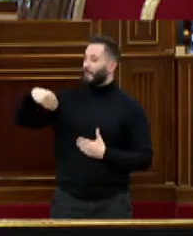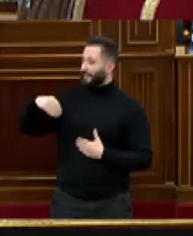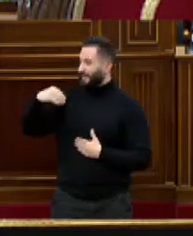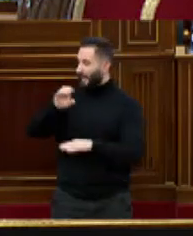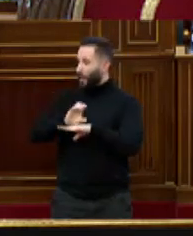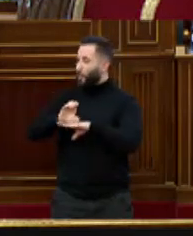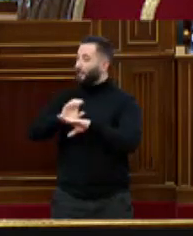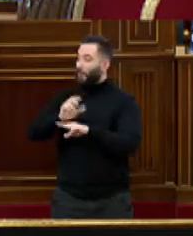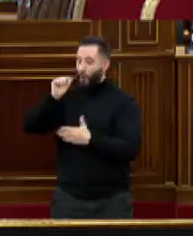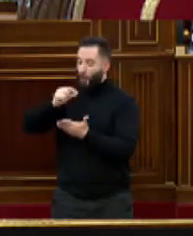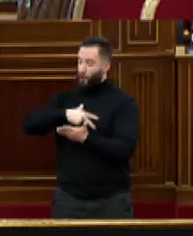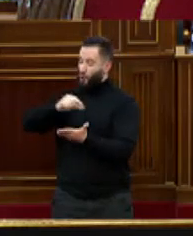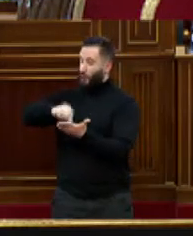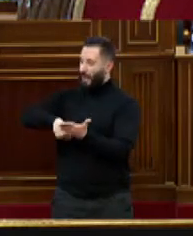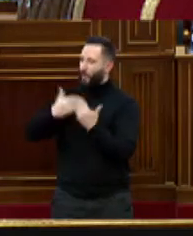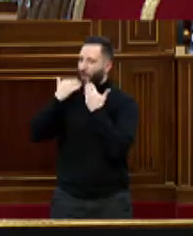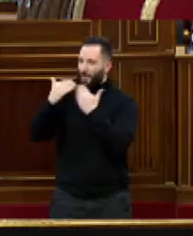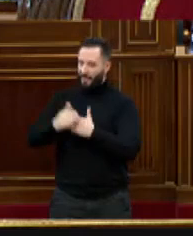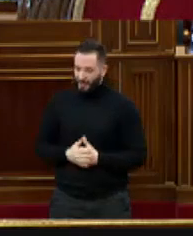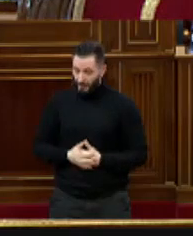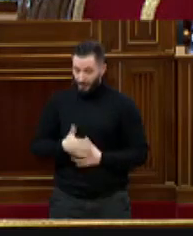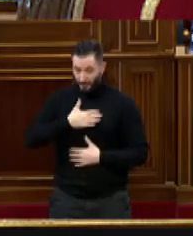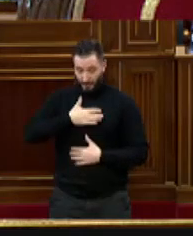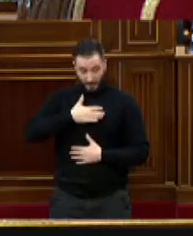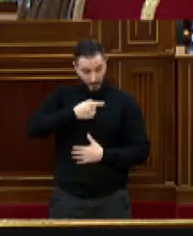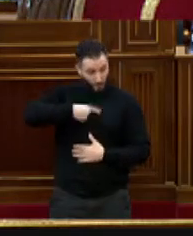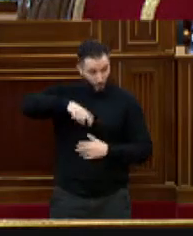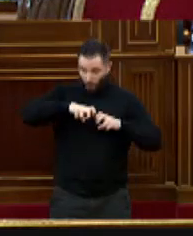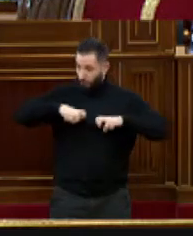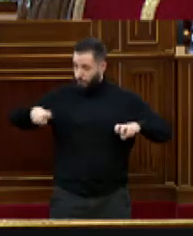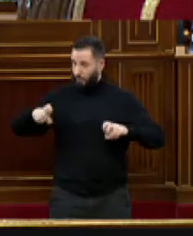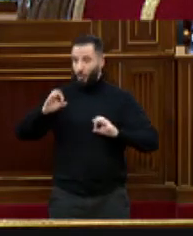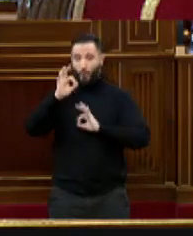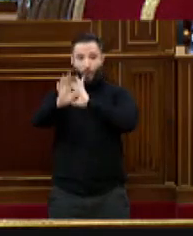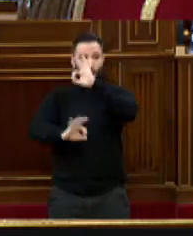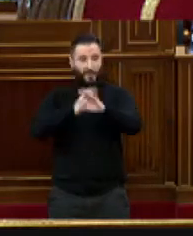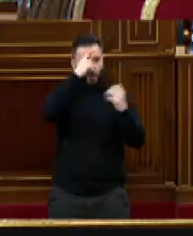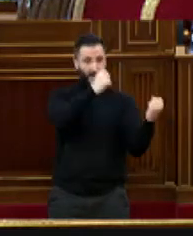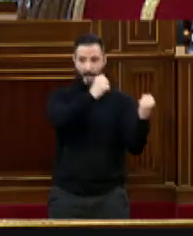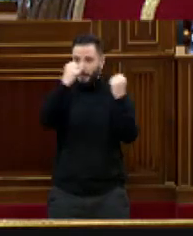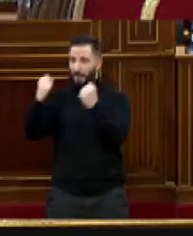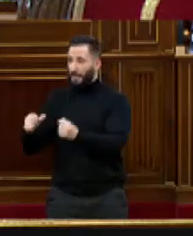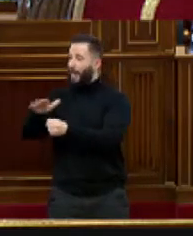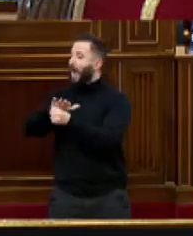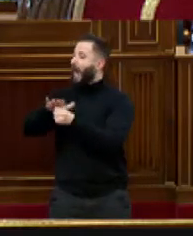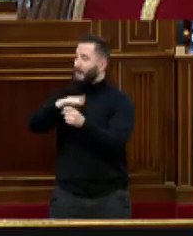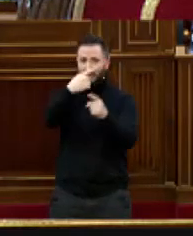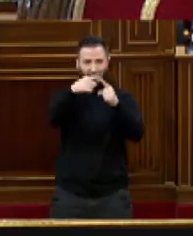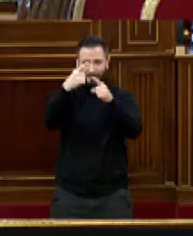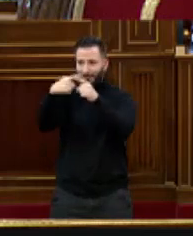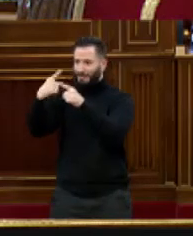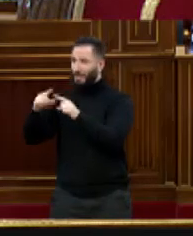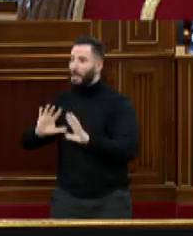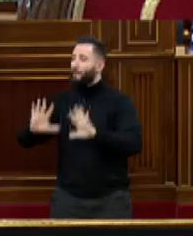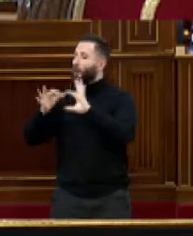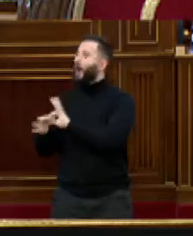del notariado Muchísimas gracias somos bueno organizaciones entidades distintas pero que hemos creado